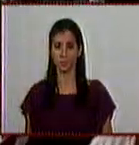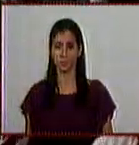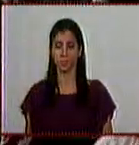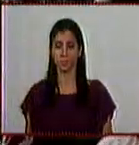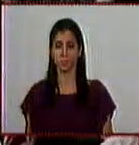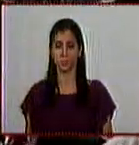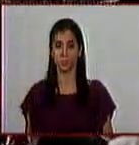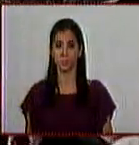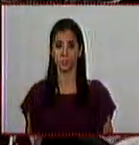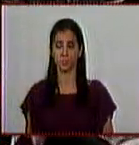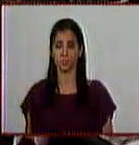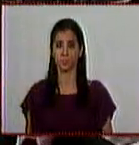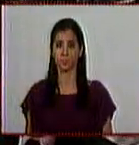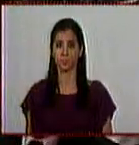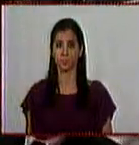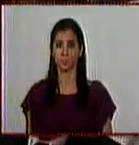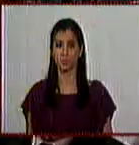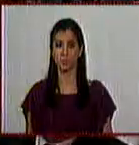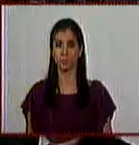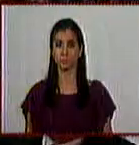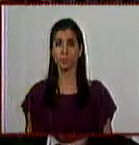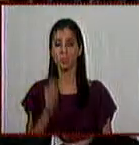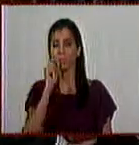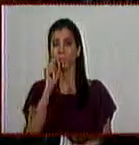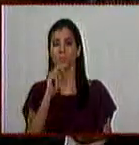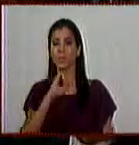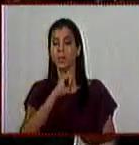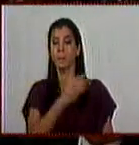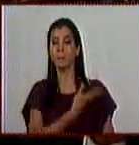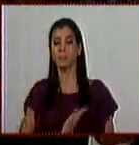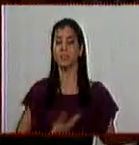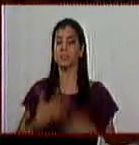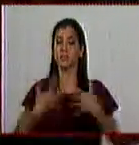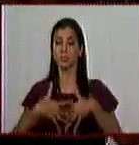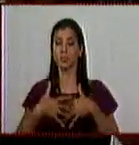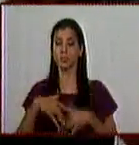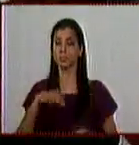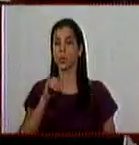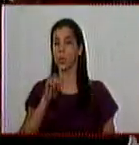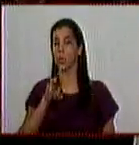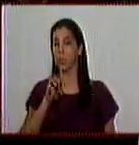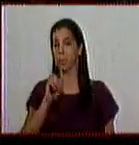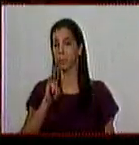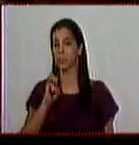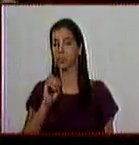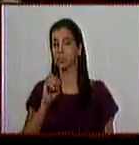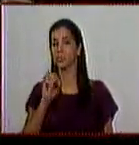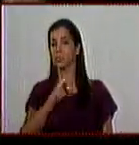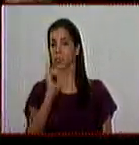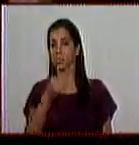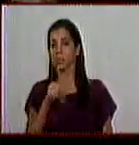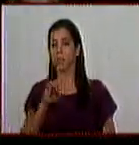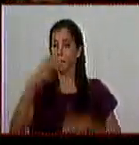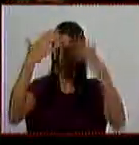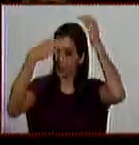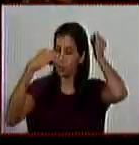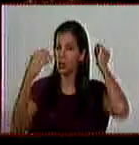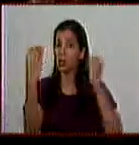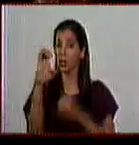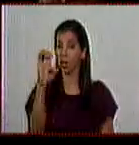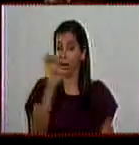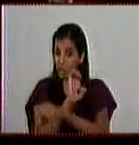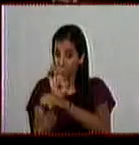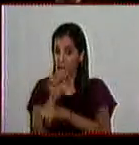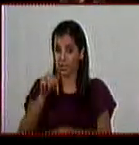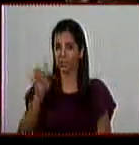partido al general mndez presidente de corpozulia y a todas las autoridades el embajador de Ecuador en Venezuela a